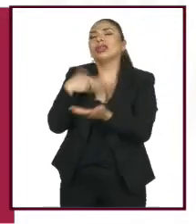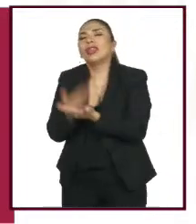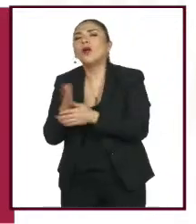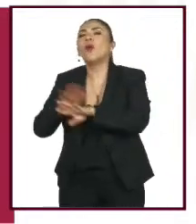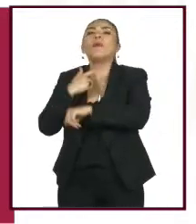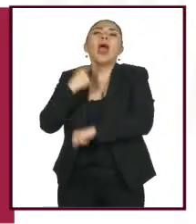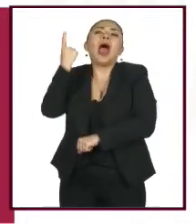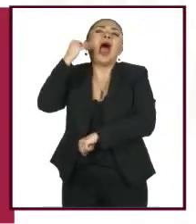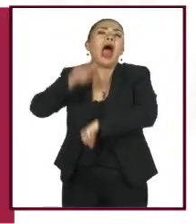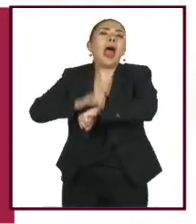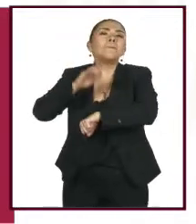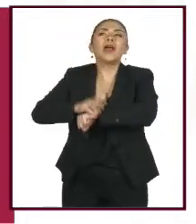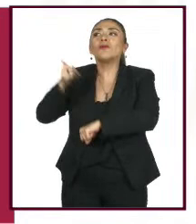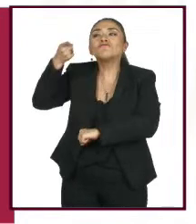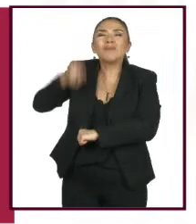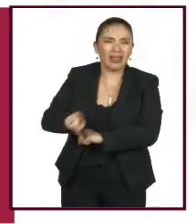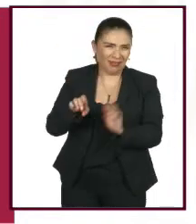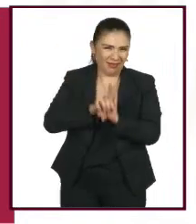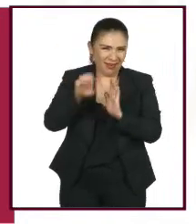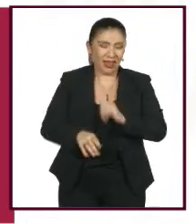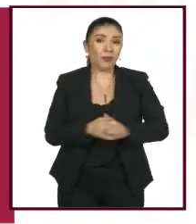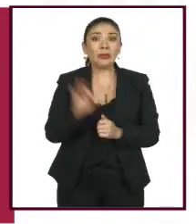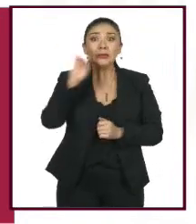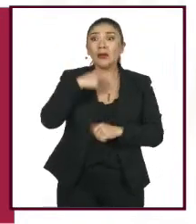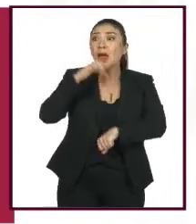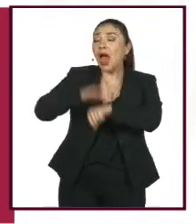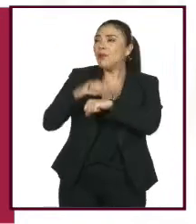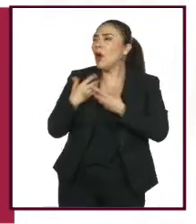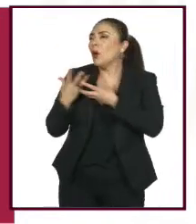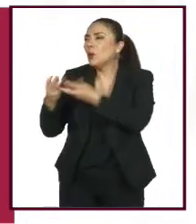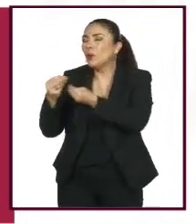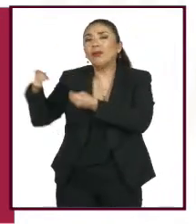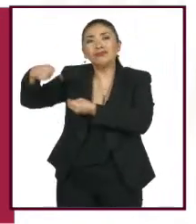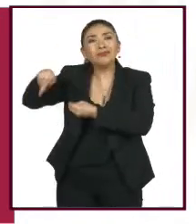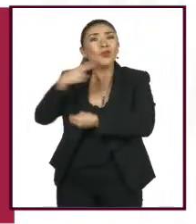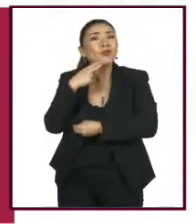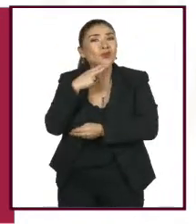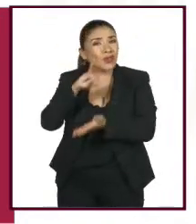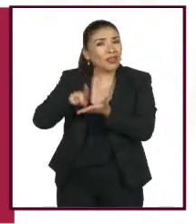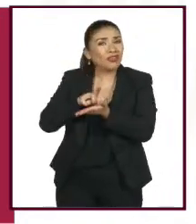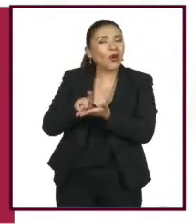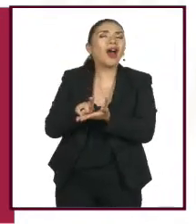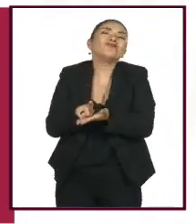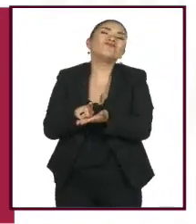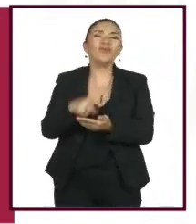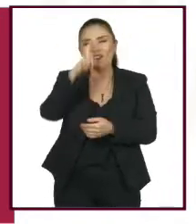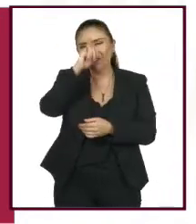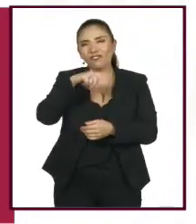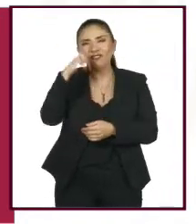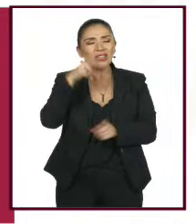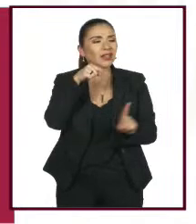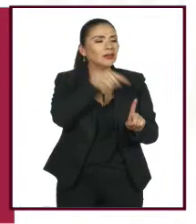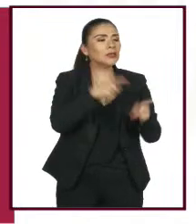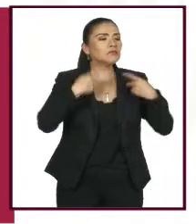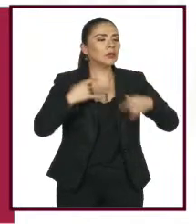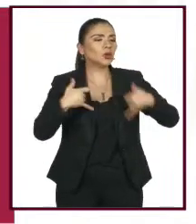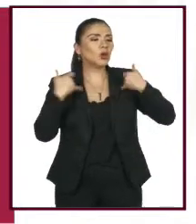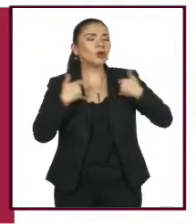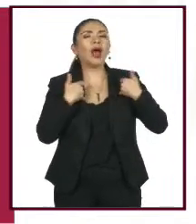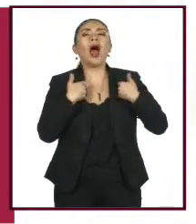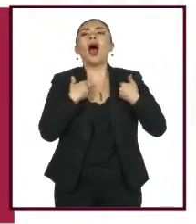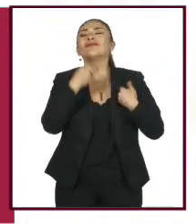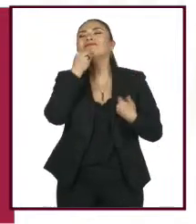edad, y si el grupo de amigos consume sustancias, pues es más fácil que la o el